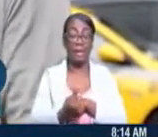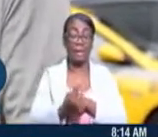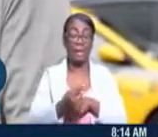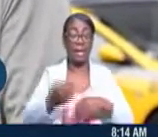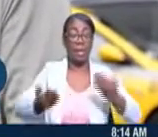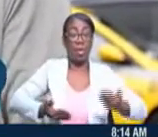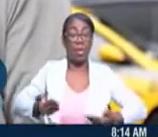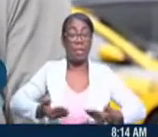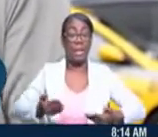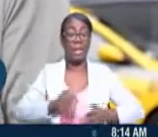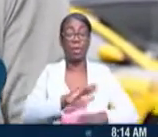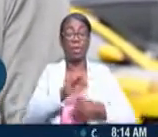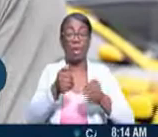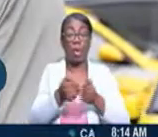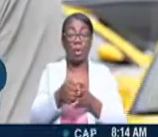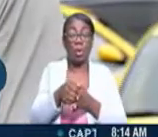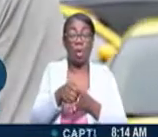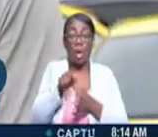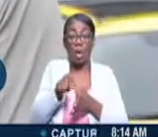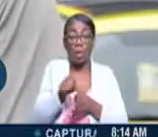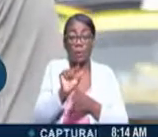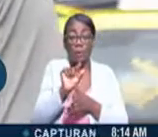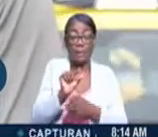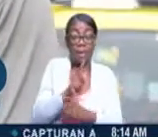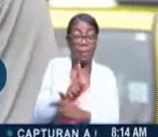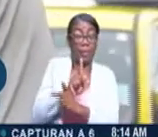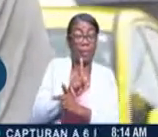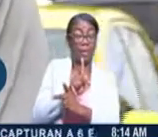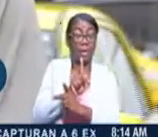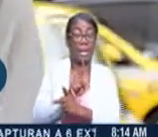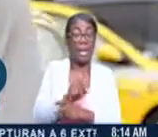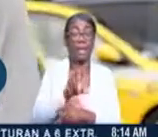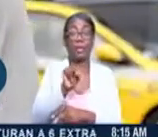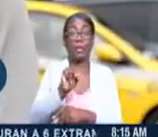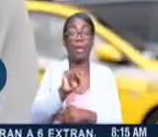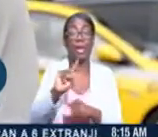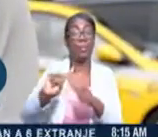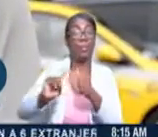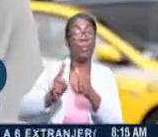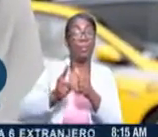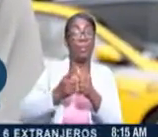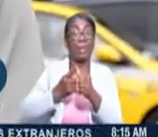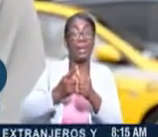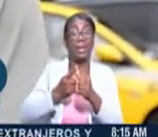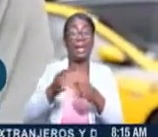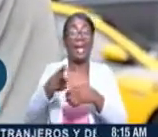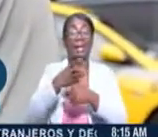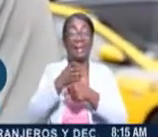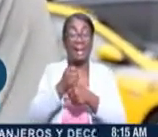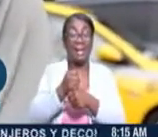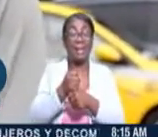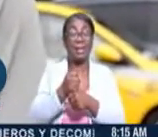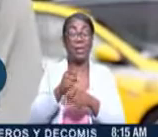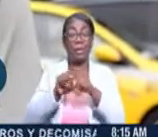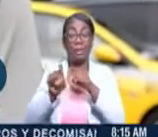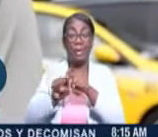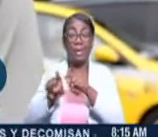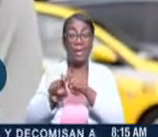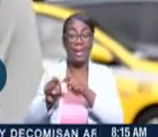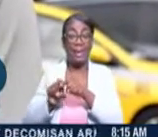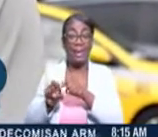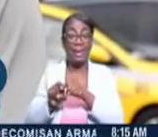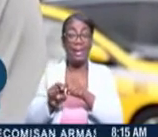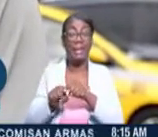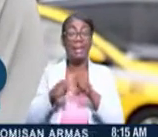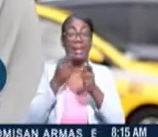que tengan el mínimo riesgo de contagio. Usted me hablaba que no es el primer operativo, ya se han realizado. ¿Con qué se han encontrado al momento de llegar